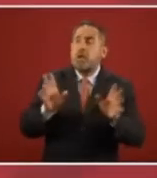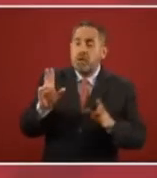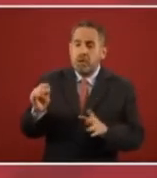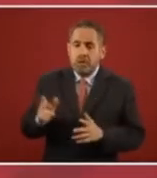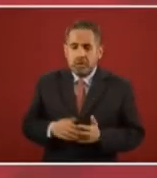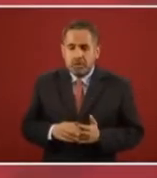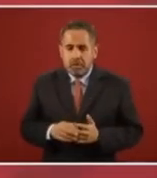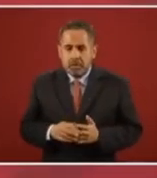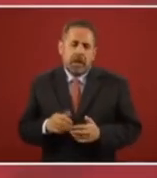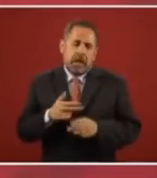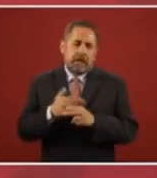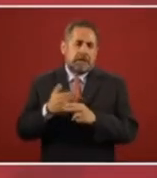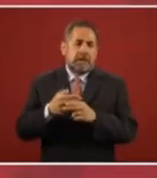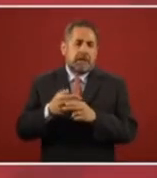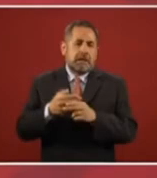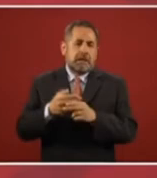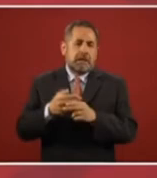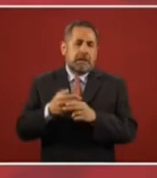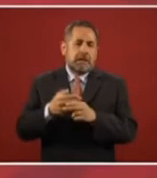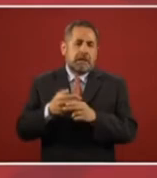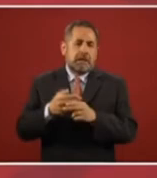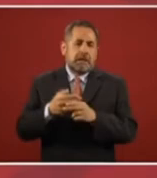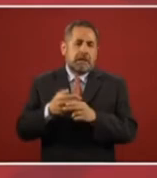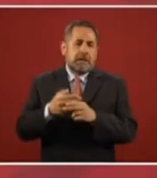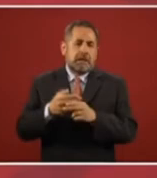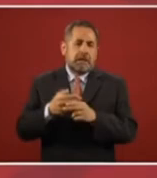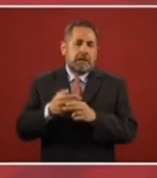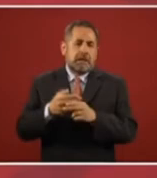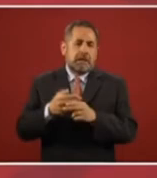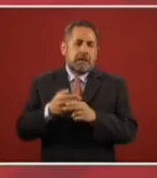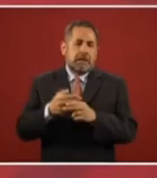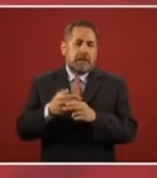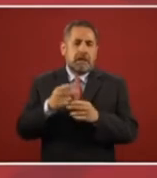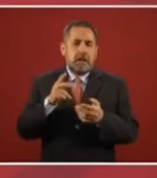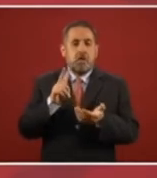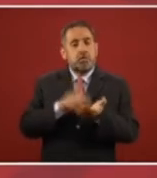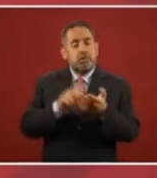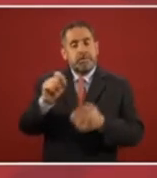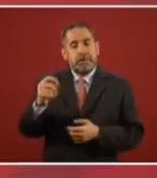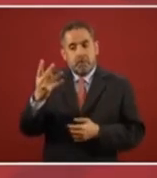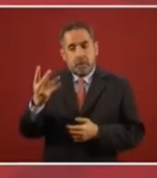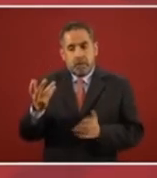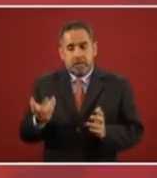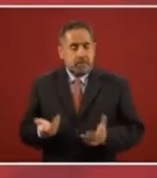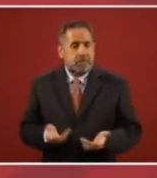ese es el 24 extender a nixon y ford